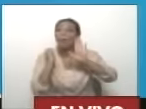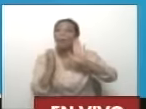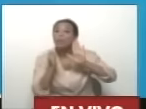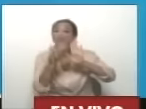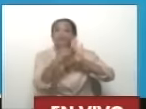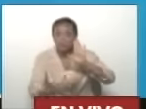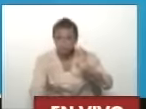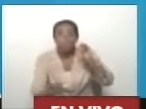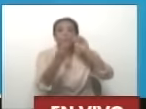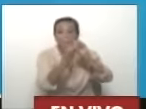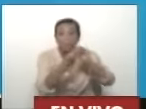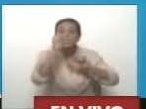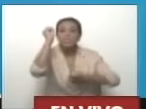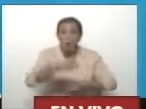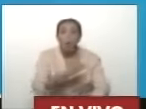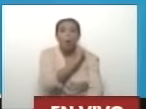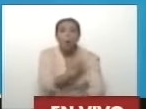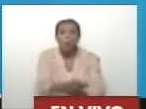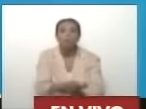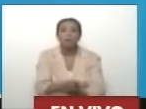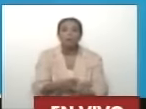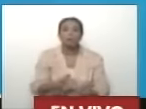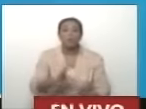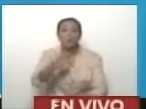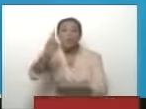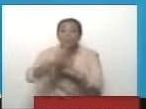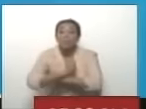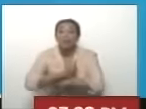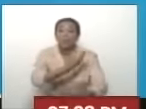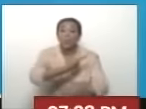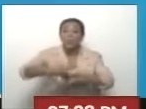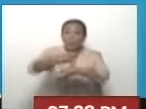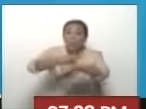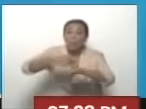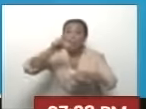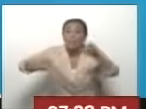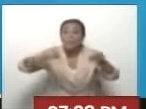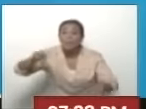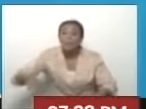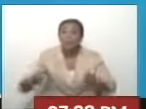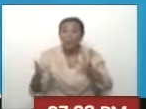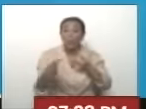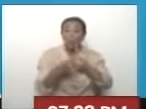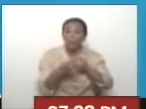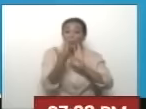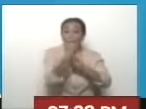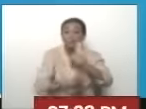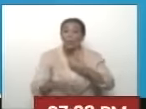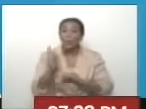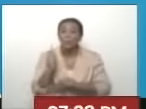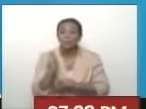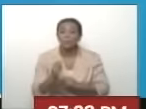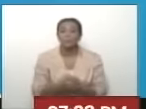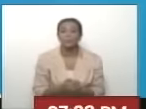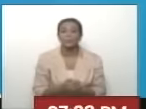Es vinculante, es obligante, es un mandato con la Constitución en la mano.